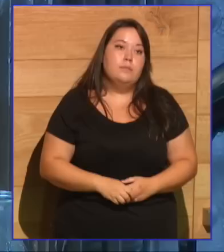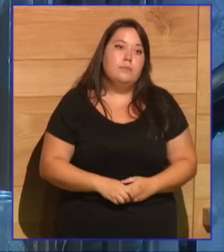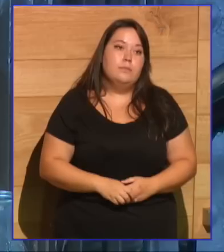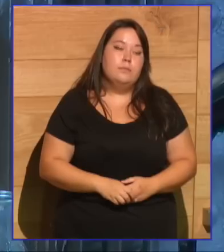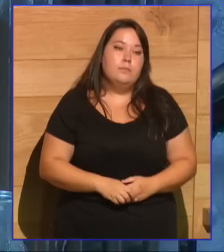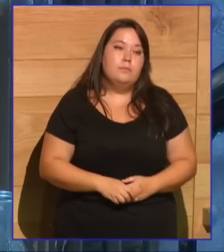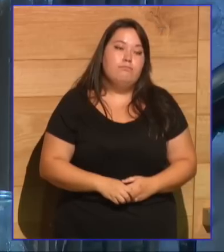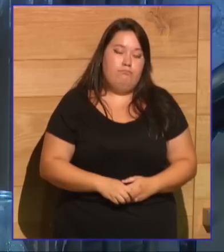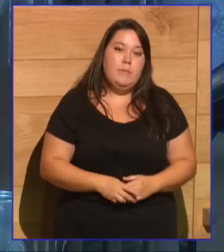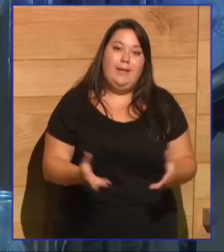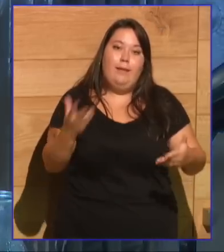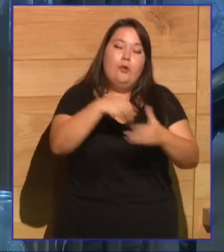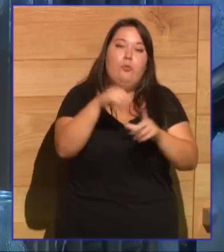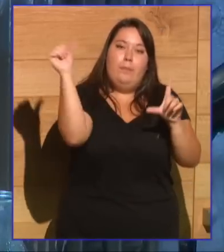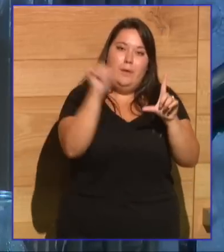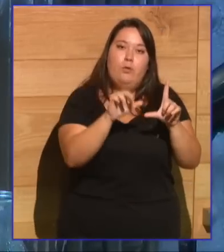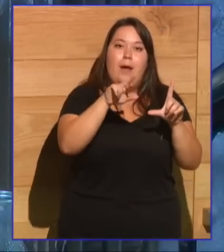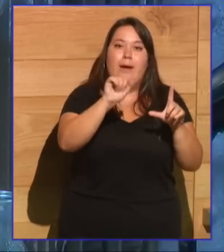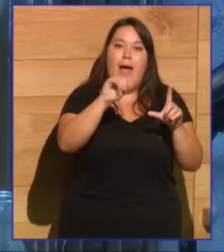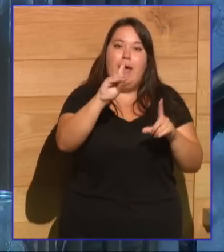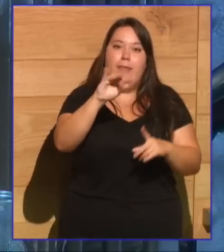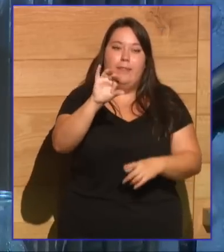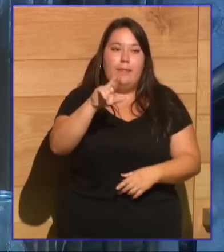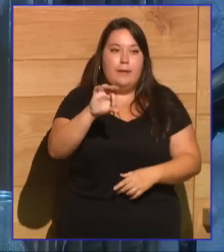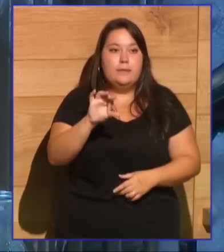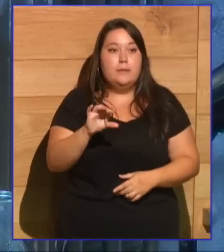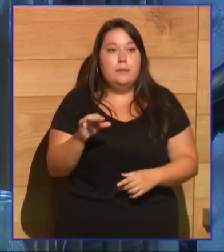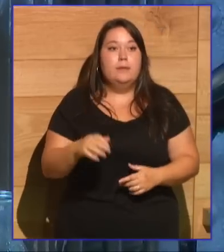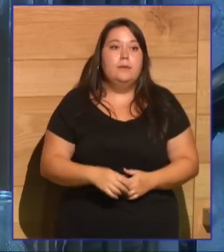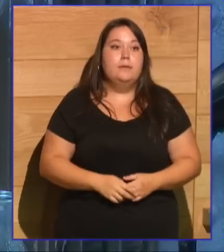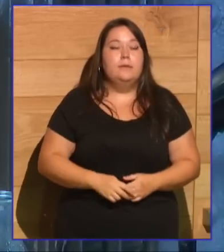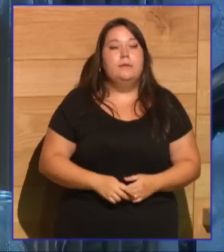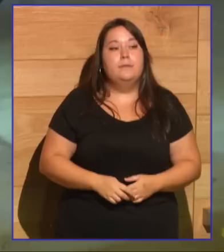riders a veces incluso ocupaban los dos el mismo sitio y él